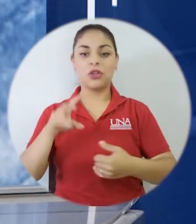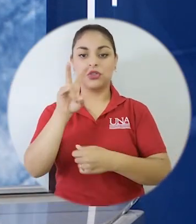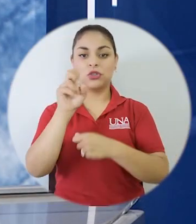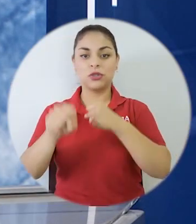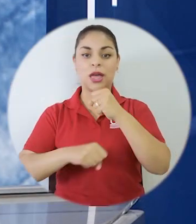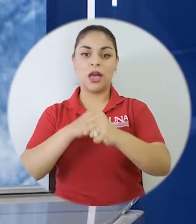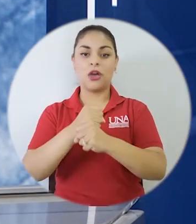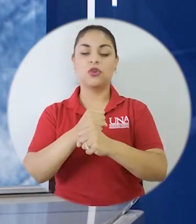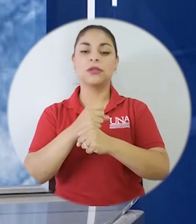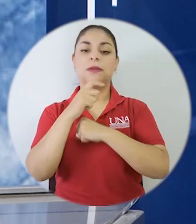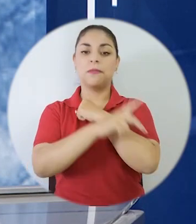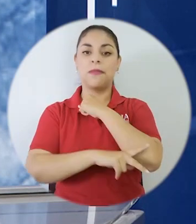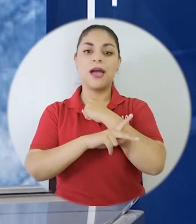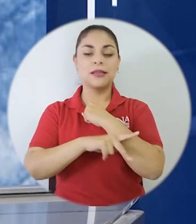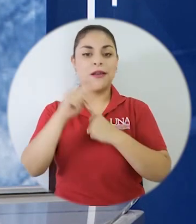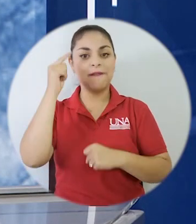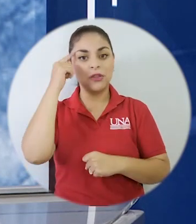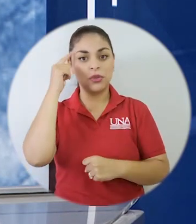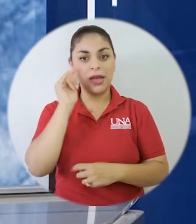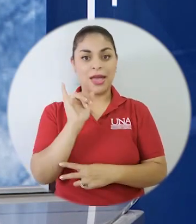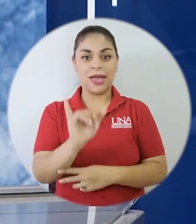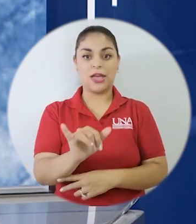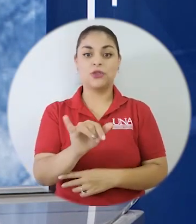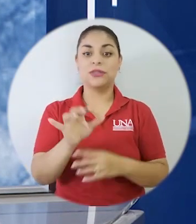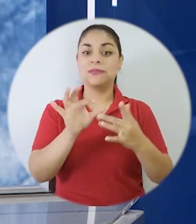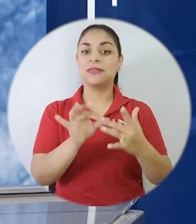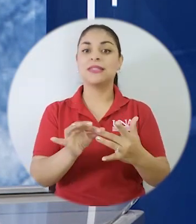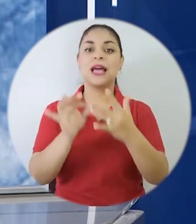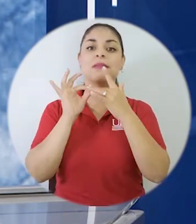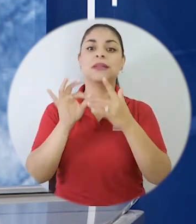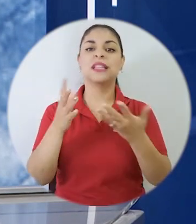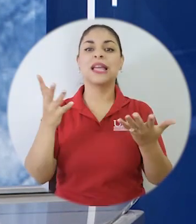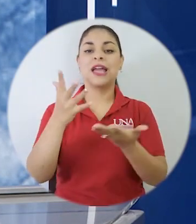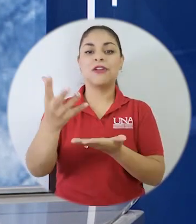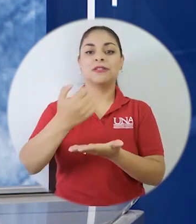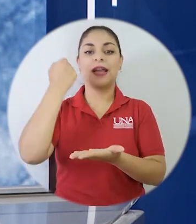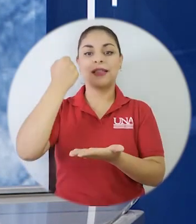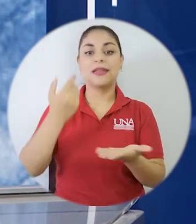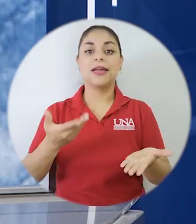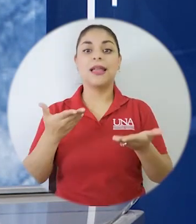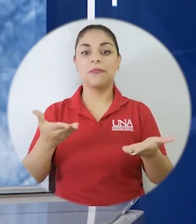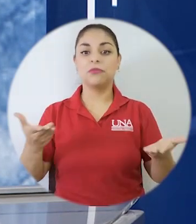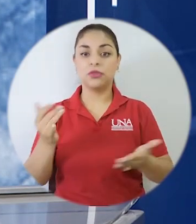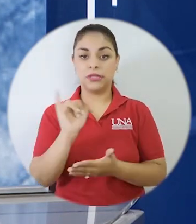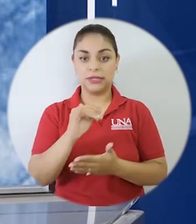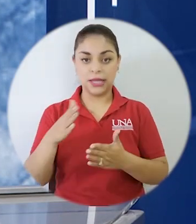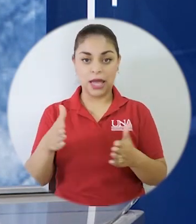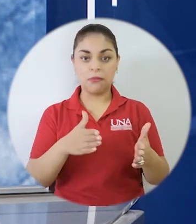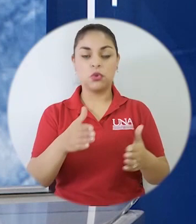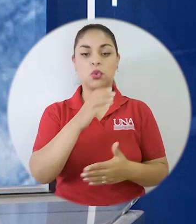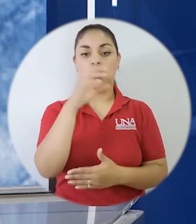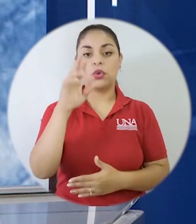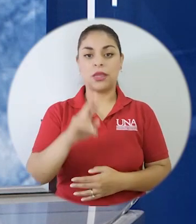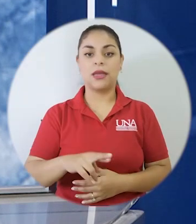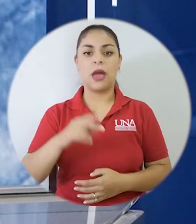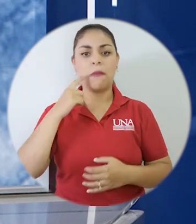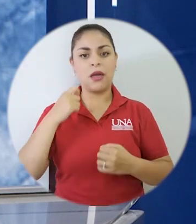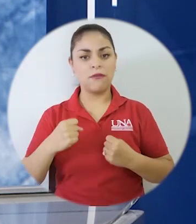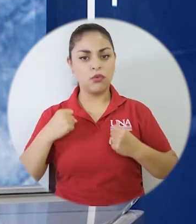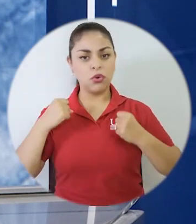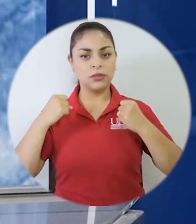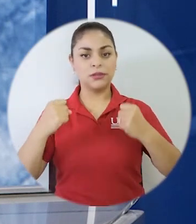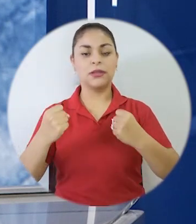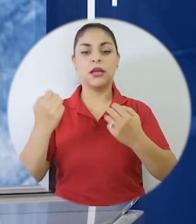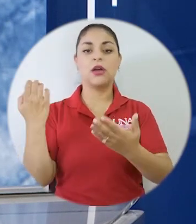momento que el Bicentenario de la República para reflexionar sobre eso, pero sobre todo para rescatar esos elementos de, ¿verdad?, de ese camino de Costa Rica